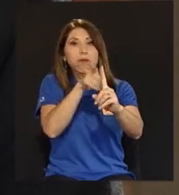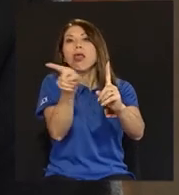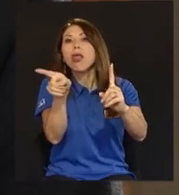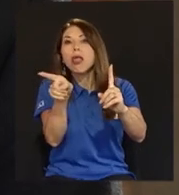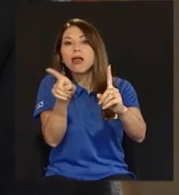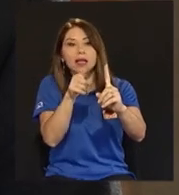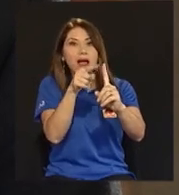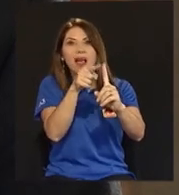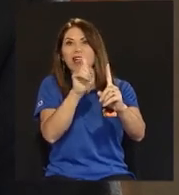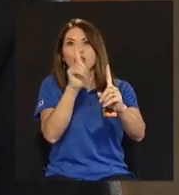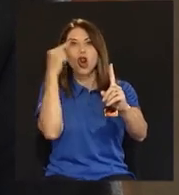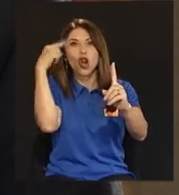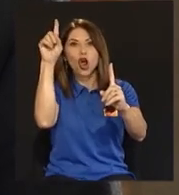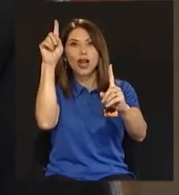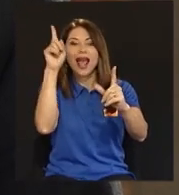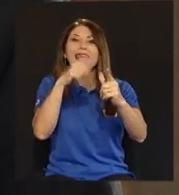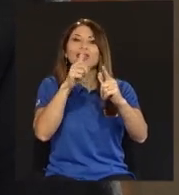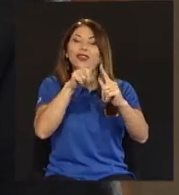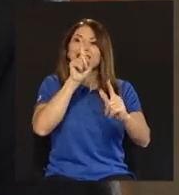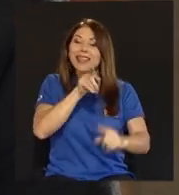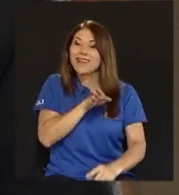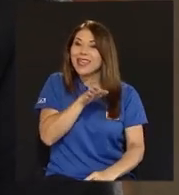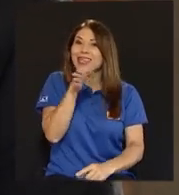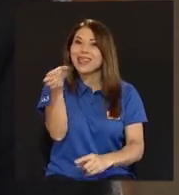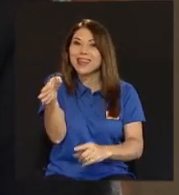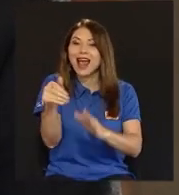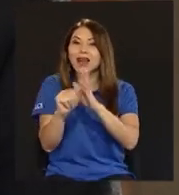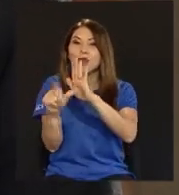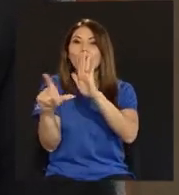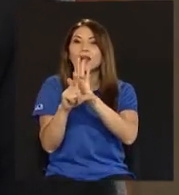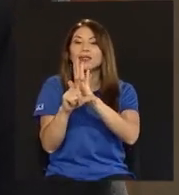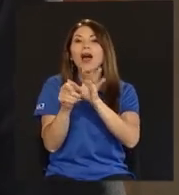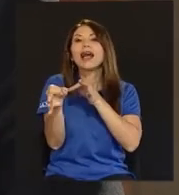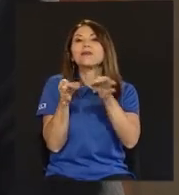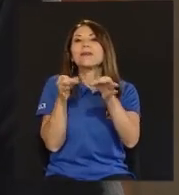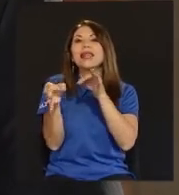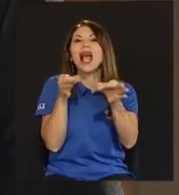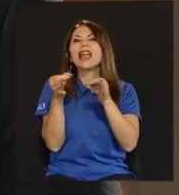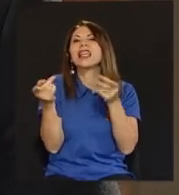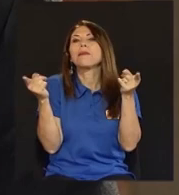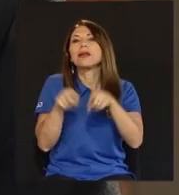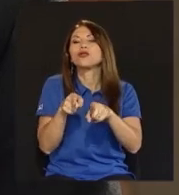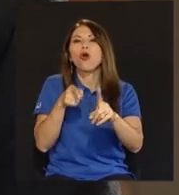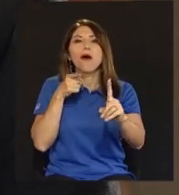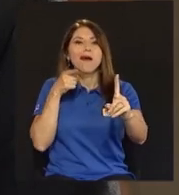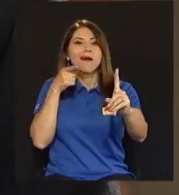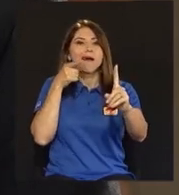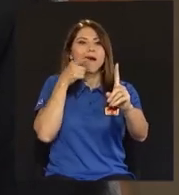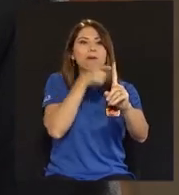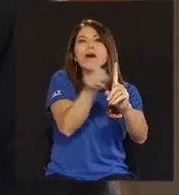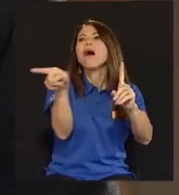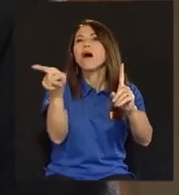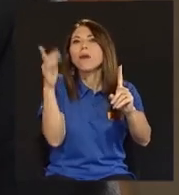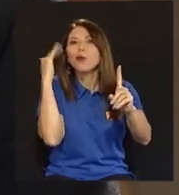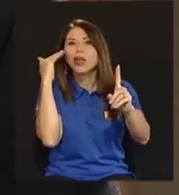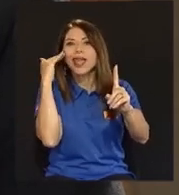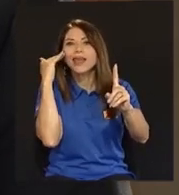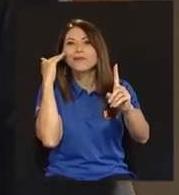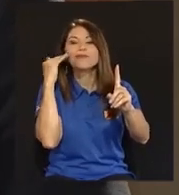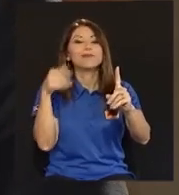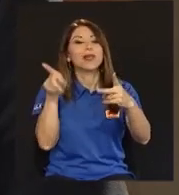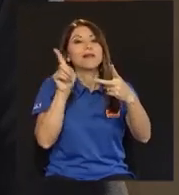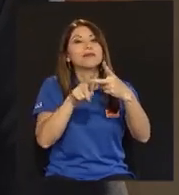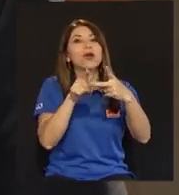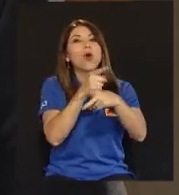al Congreso a explicar por qué el desvío, qué hizo o qué va a hacer para que se corrija y